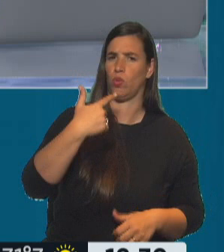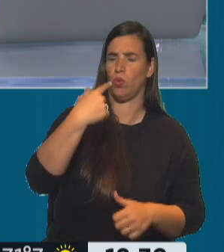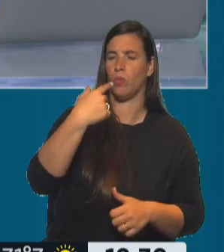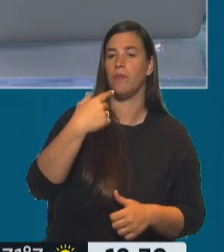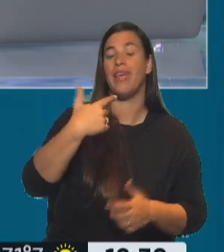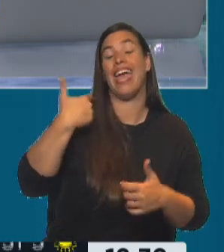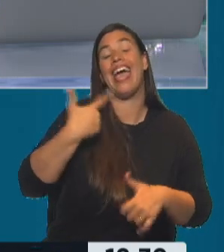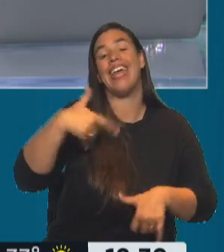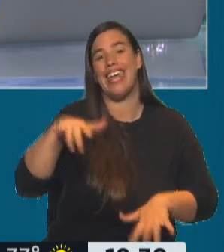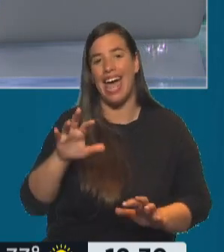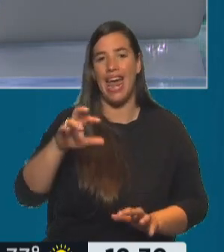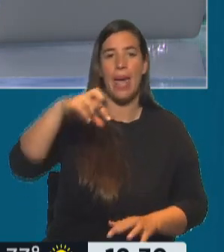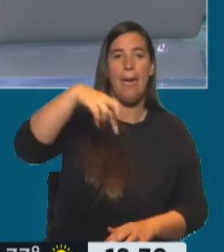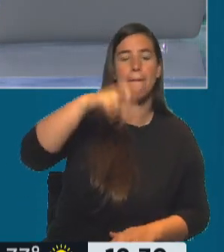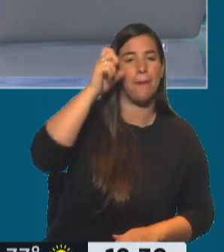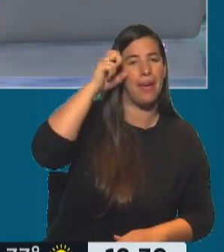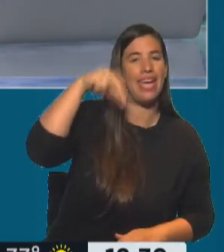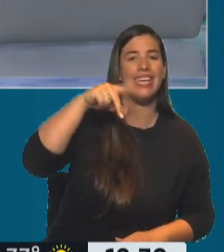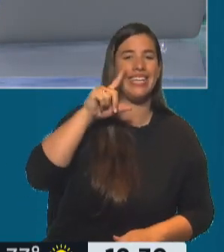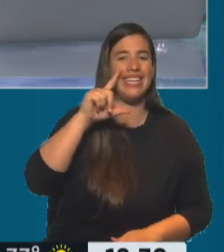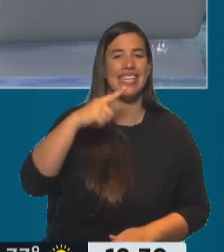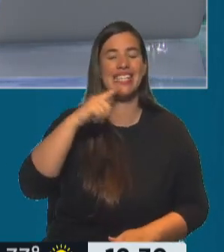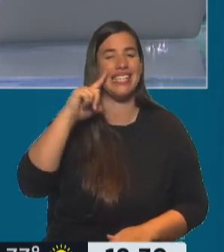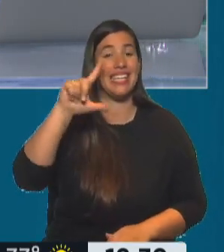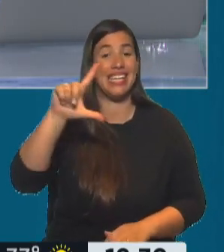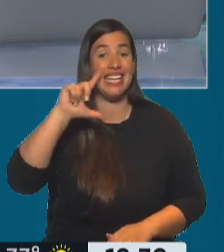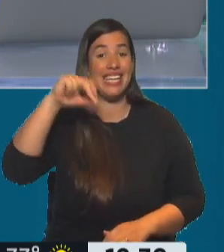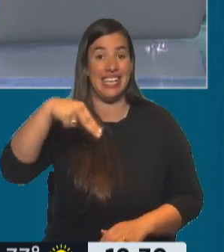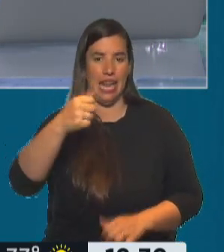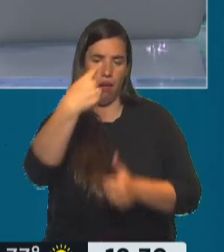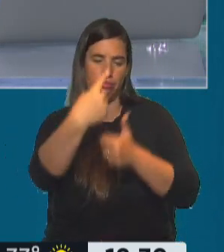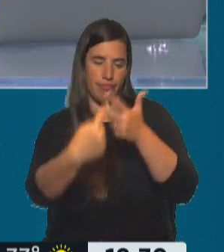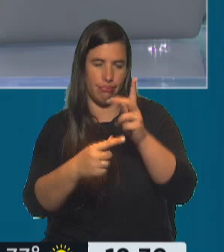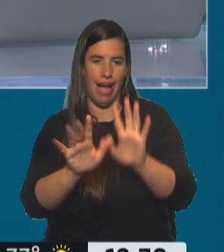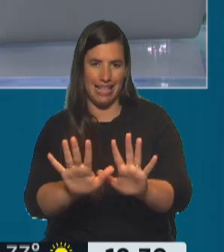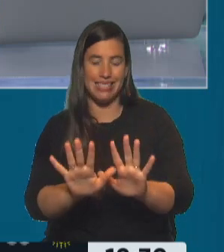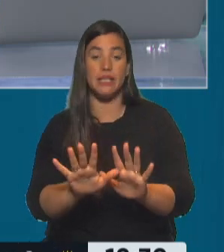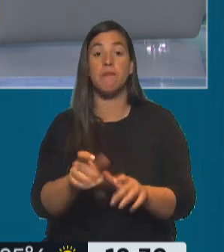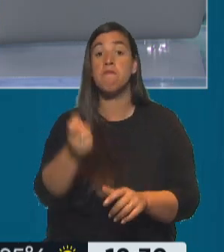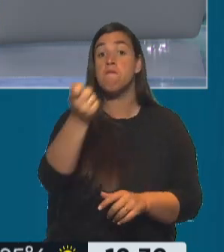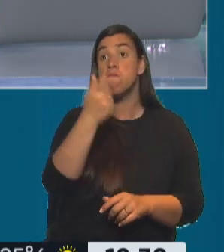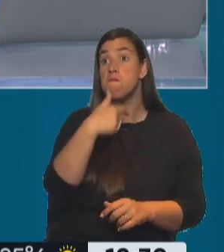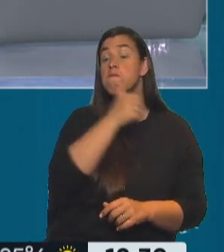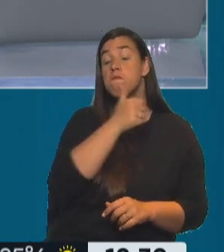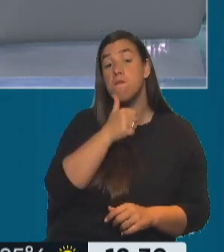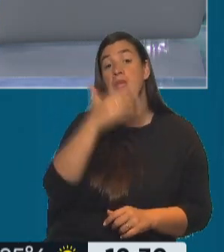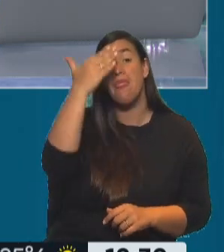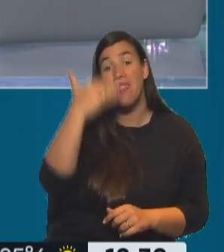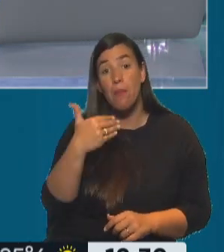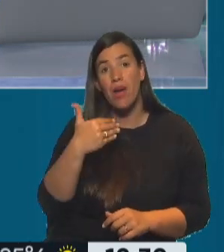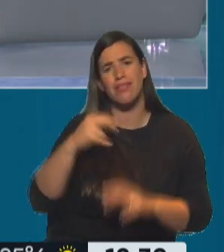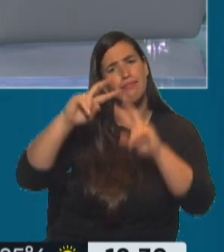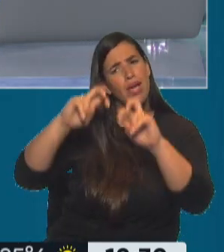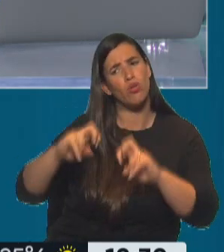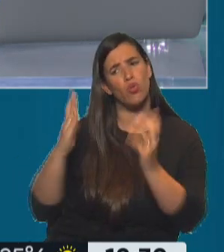los penicilínicos o amoxicilina, ¿sí? Empieza a dar un antibiótico, cuando tiene el resultado del antibiograma, ve si